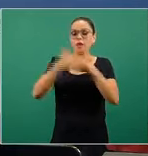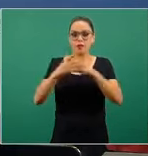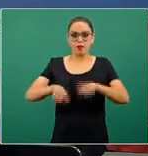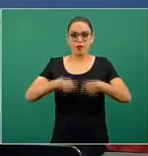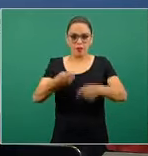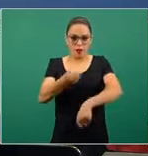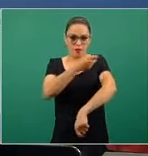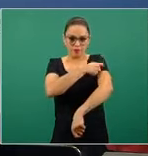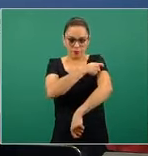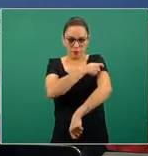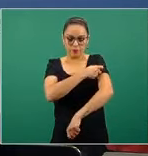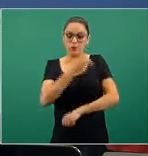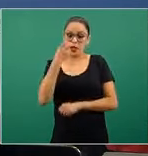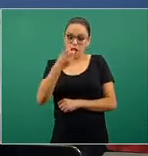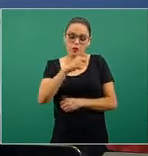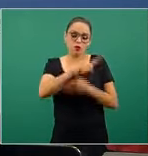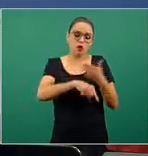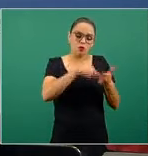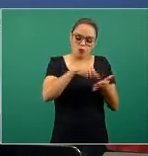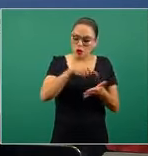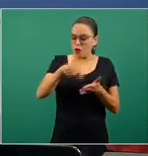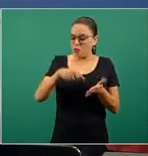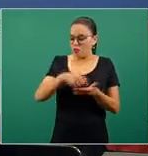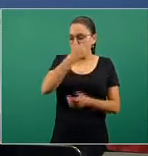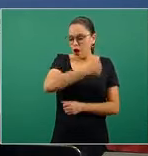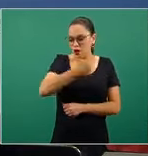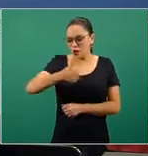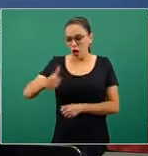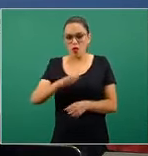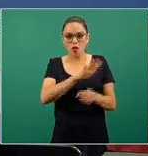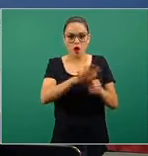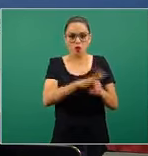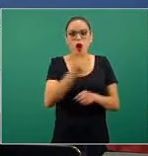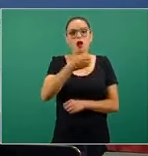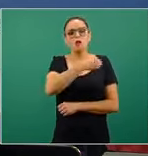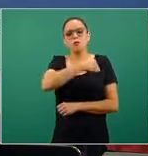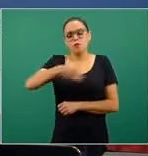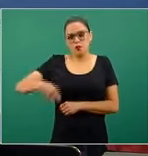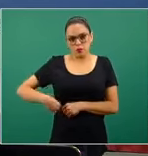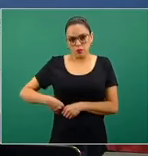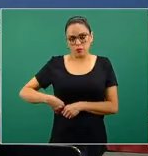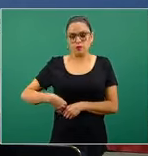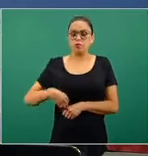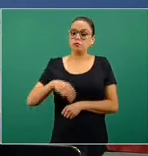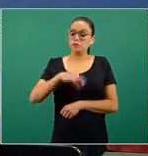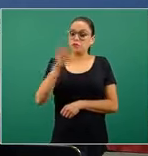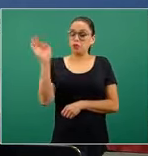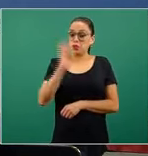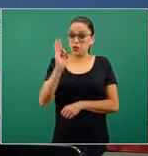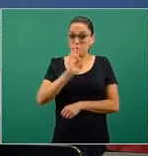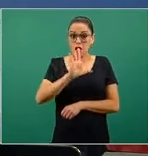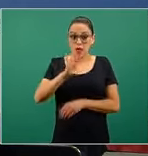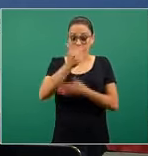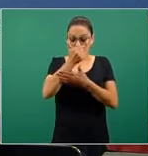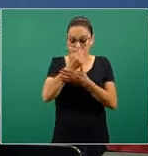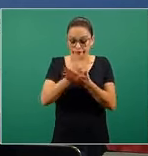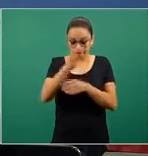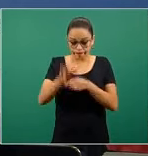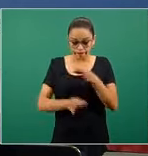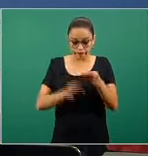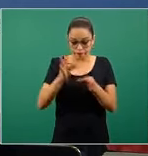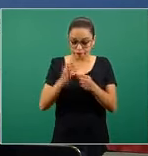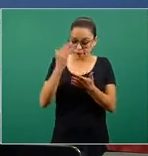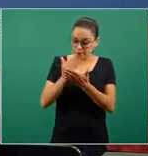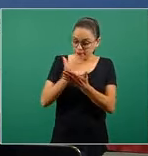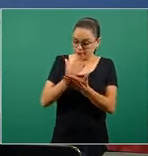y de municipio en municipio. Si para ese día ya se tenía agendado la totalidad de la vacuna, pues entonces de seguro esta persona